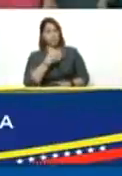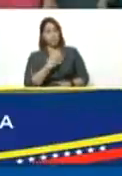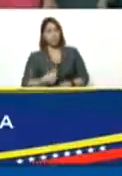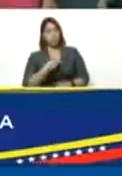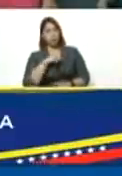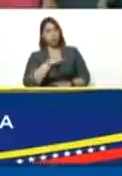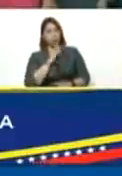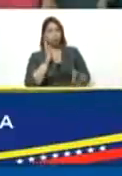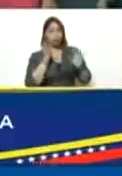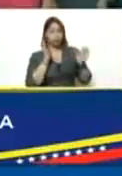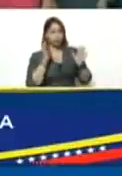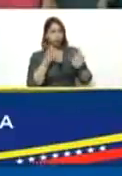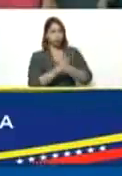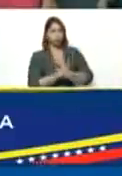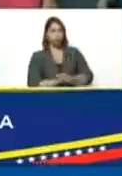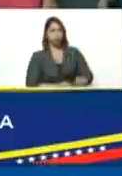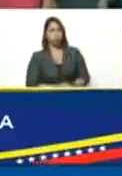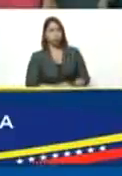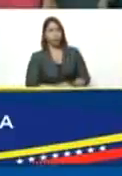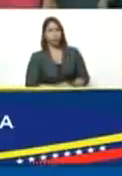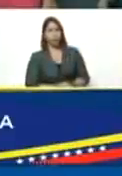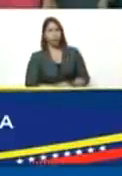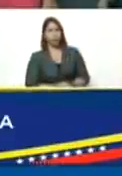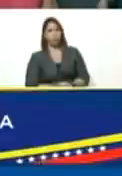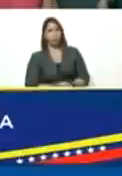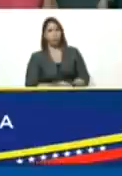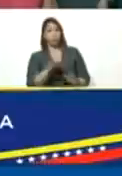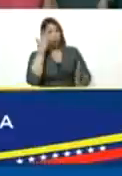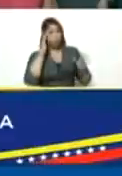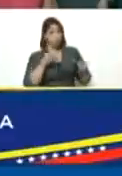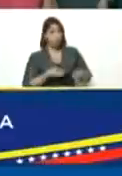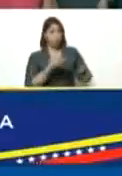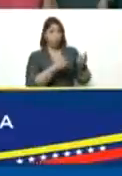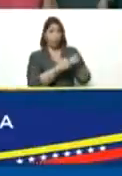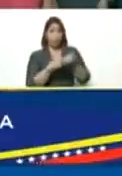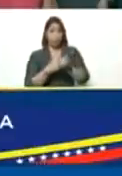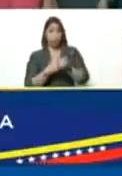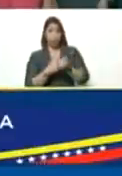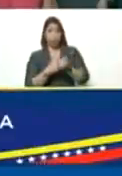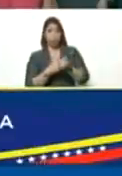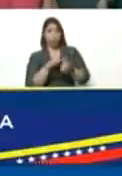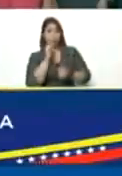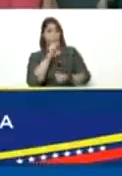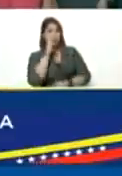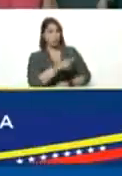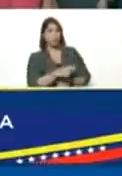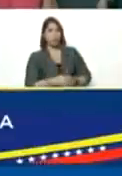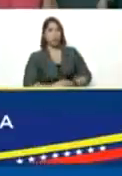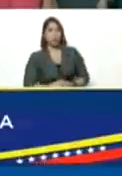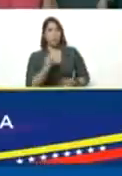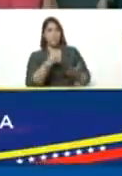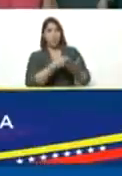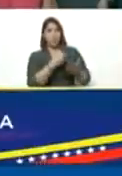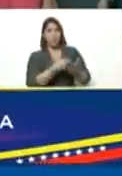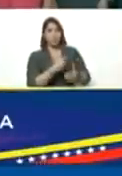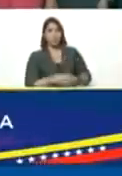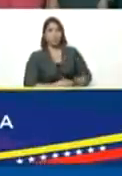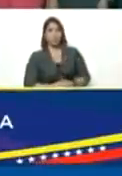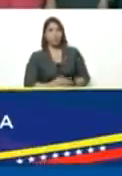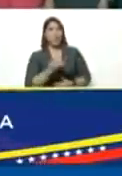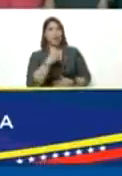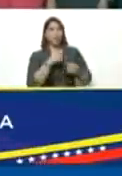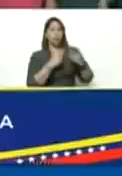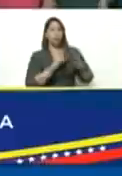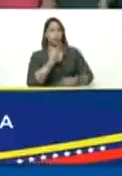venido conversando acerca de la posibilidad de dar apoyo desde el punto de vista financiero, ¿no? Hay una cosa